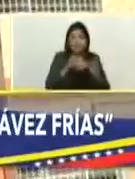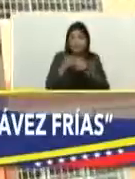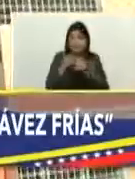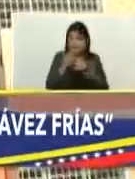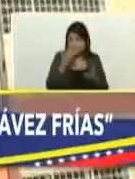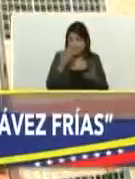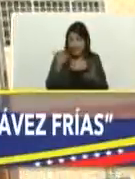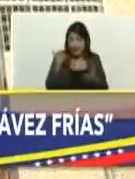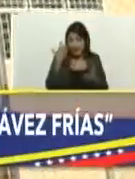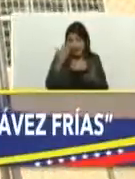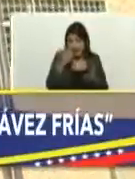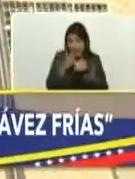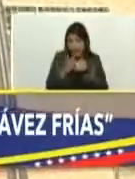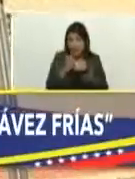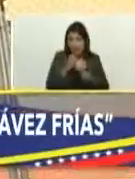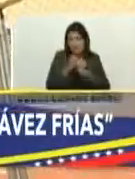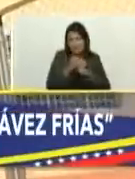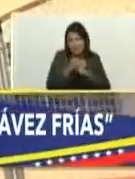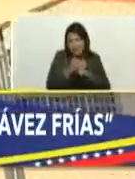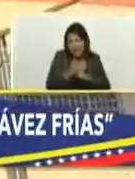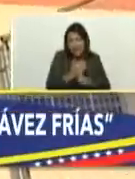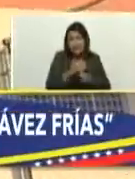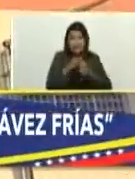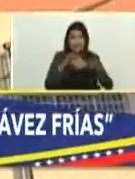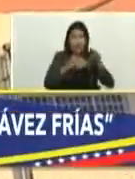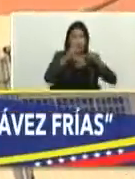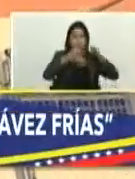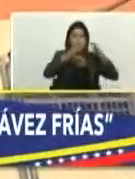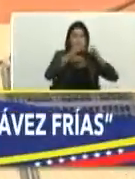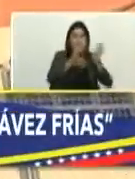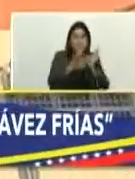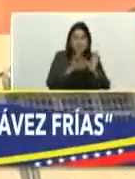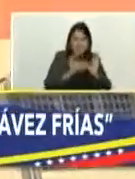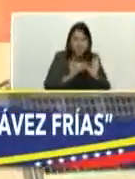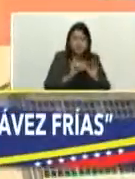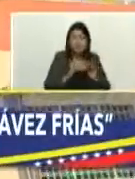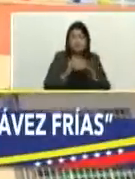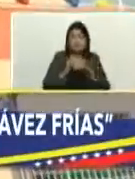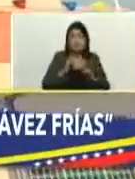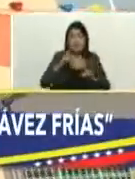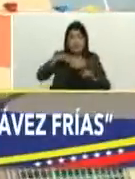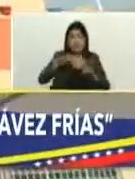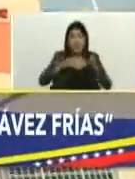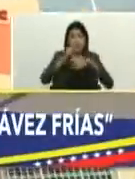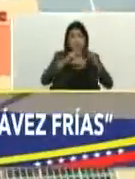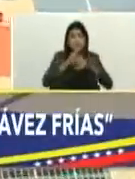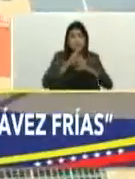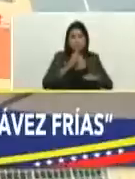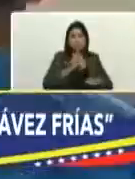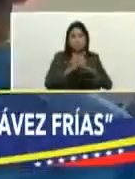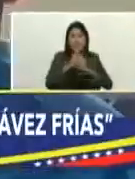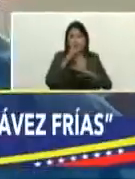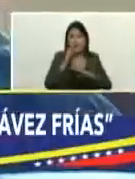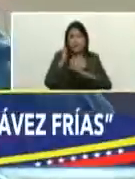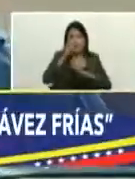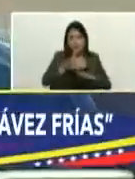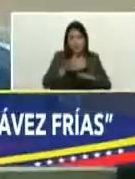muchos años. Por diversas razones, esta obra estuvo paralizada durante años, y gracias a usted,